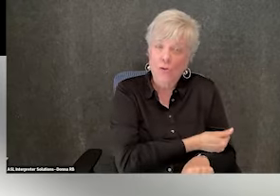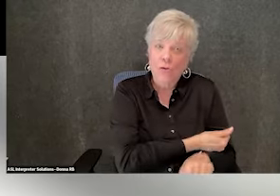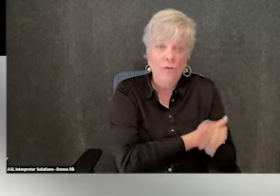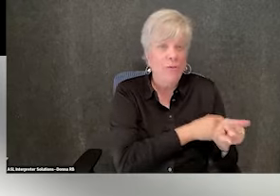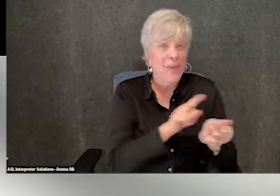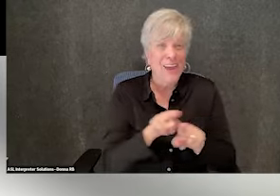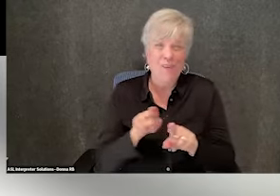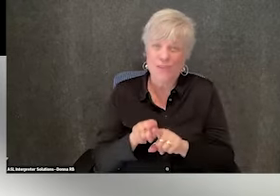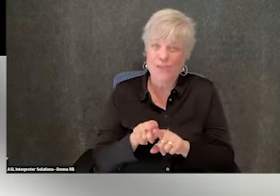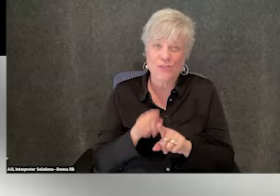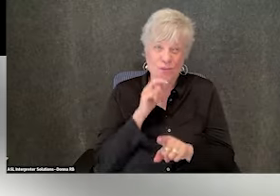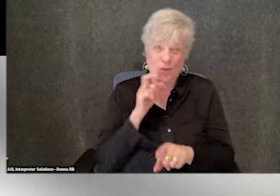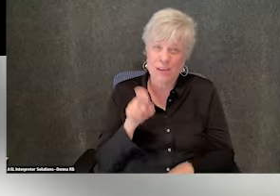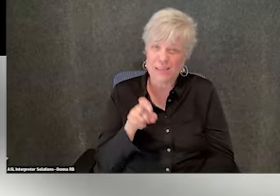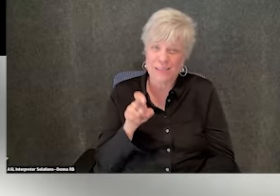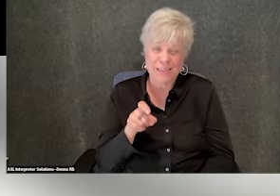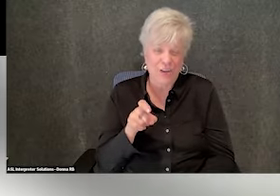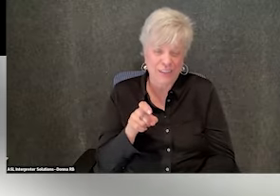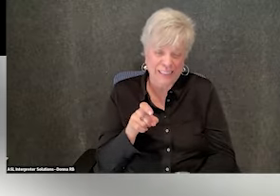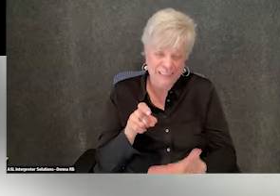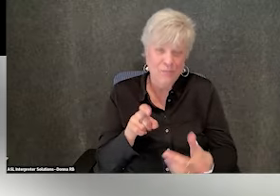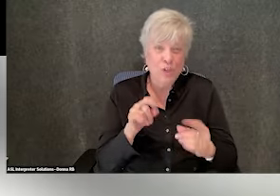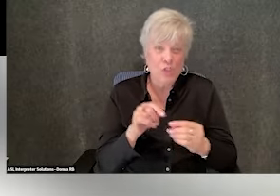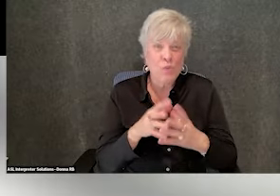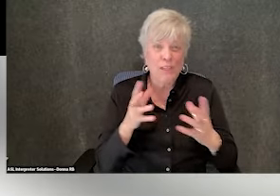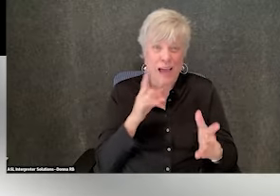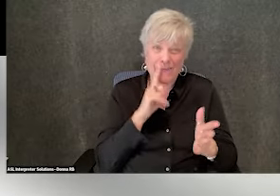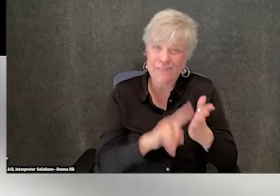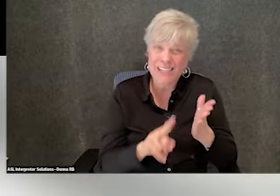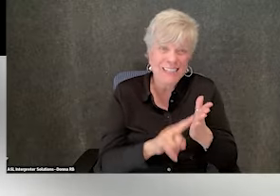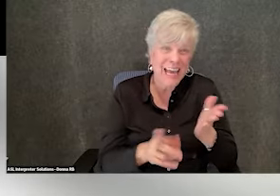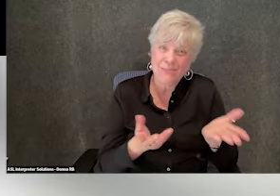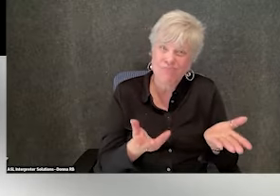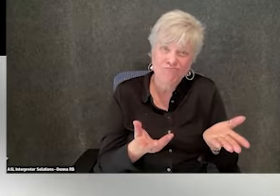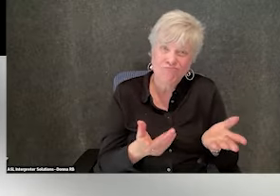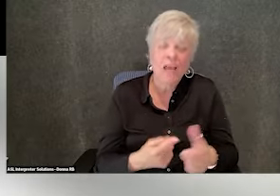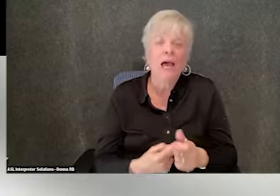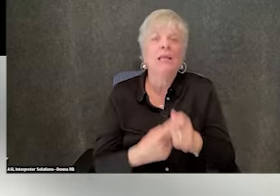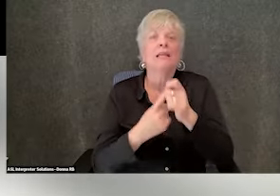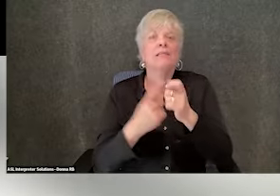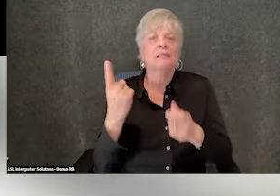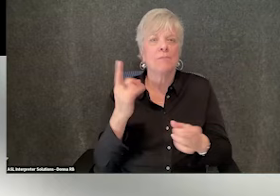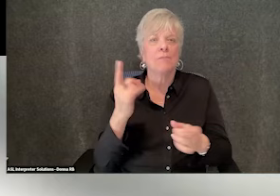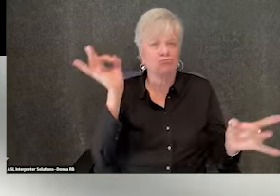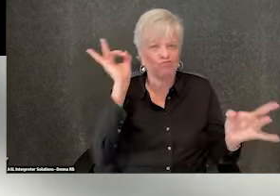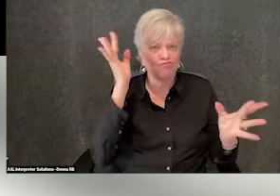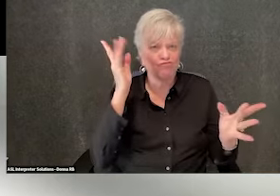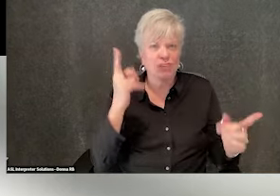que mientras la corte tenga bastante autoridad para supervisar, pero